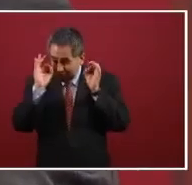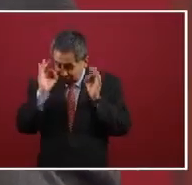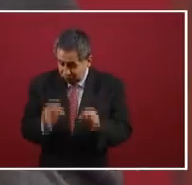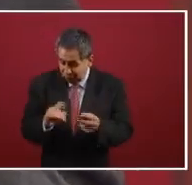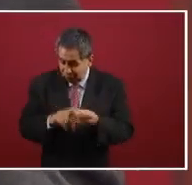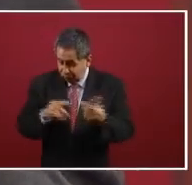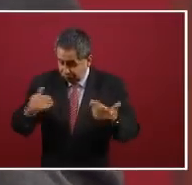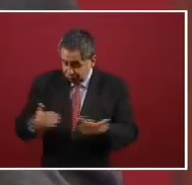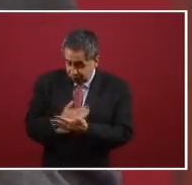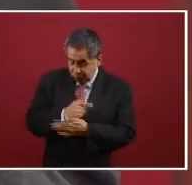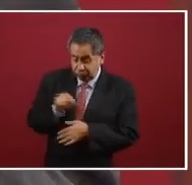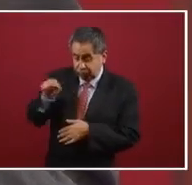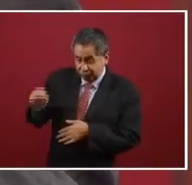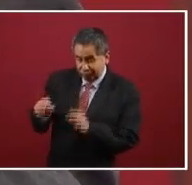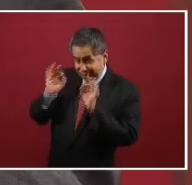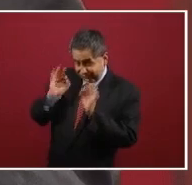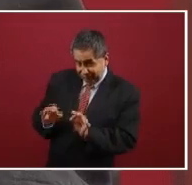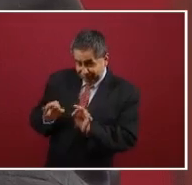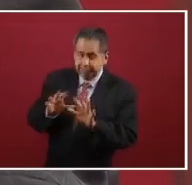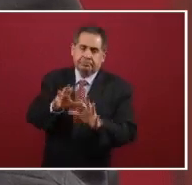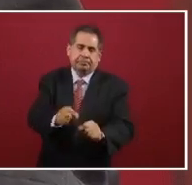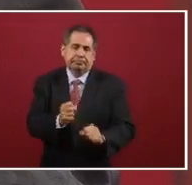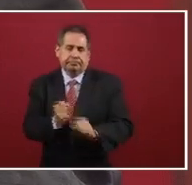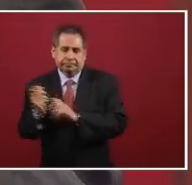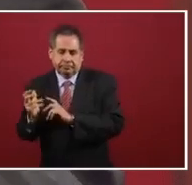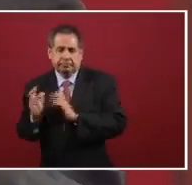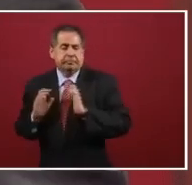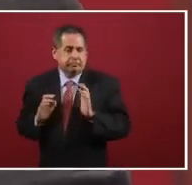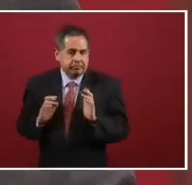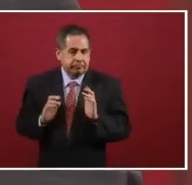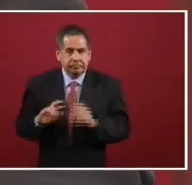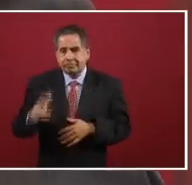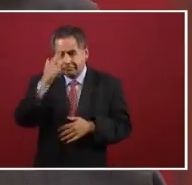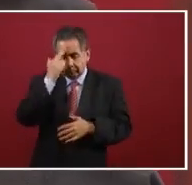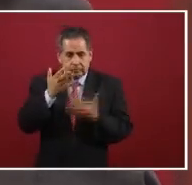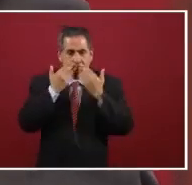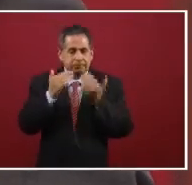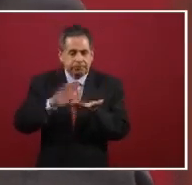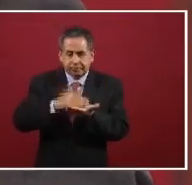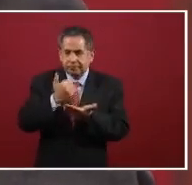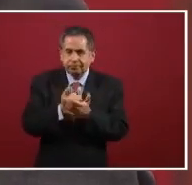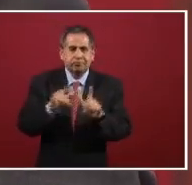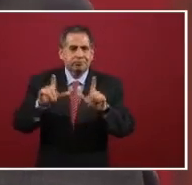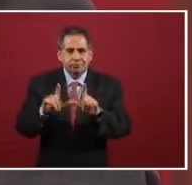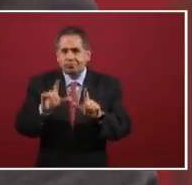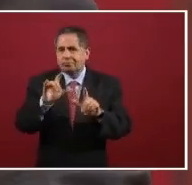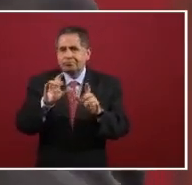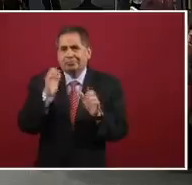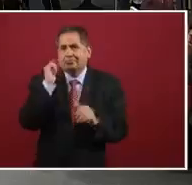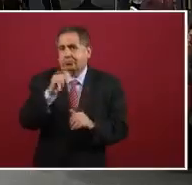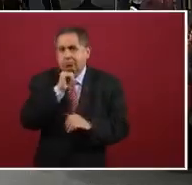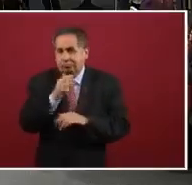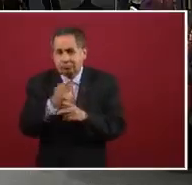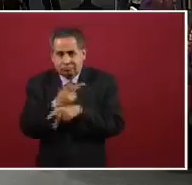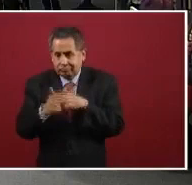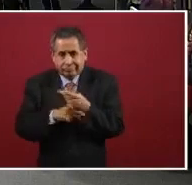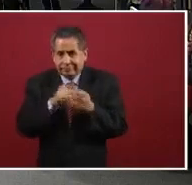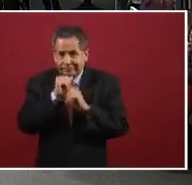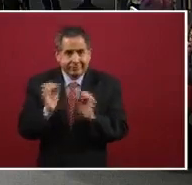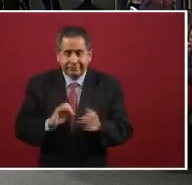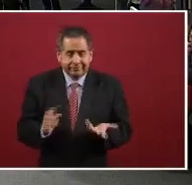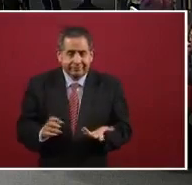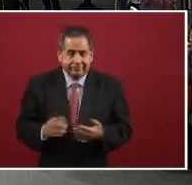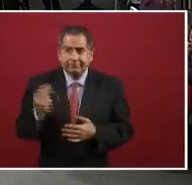origen. Recuerda que la mayor parte de las personas no tienen identificación. Entonces, dependemos del trabajo de la